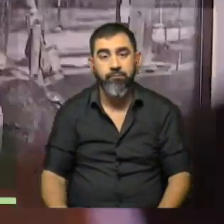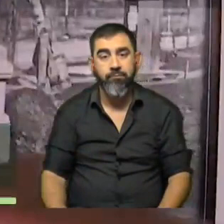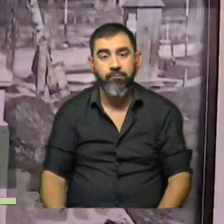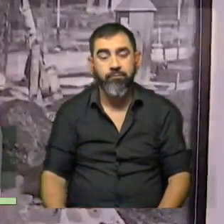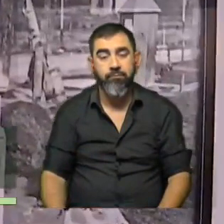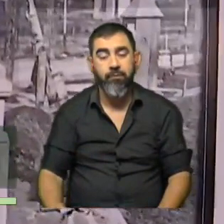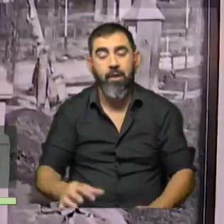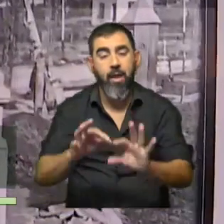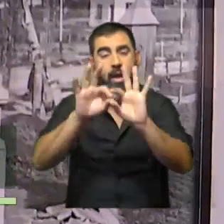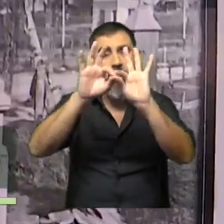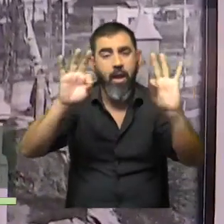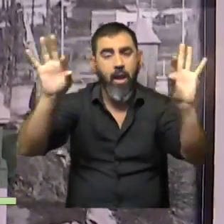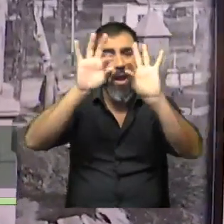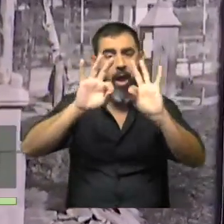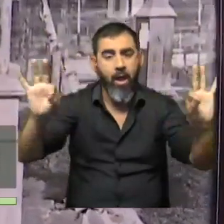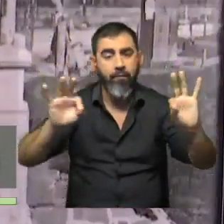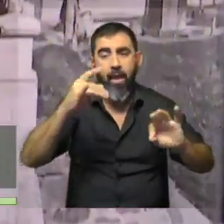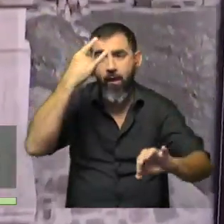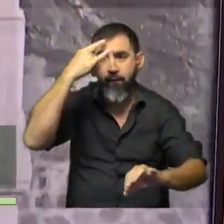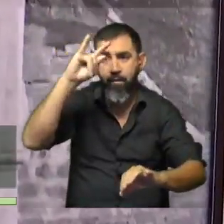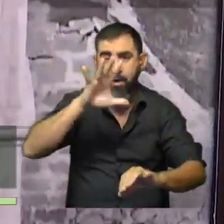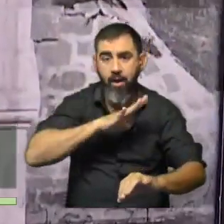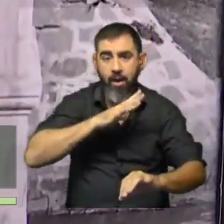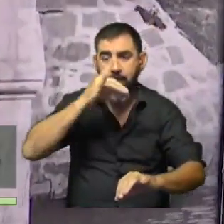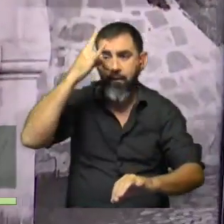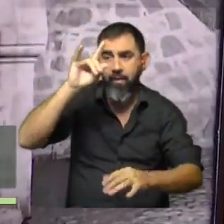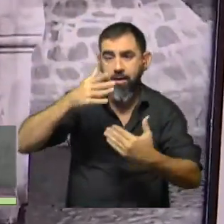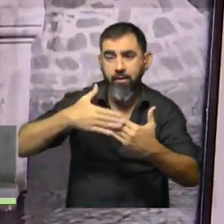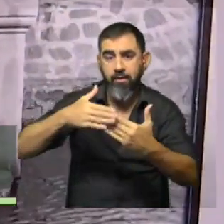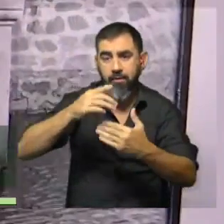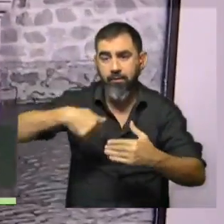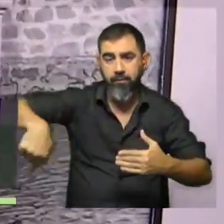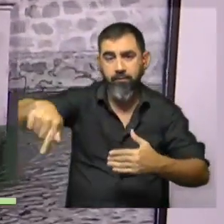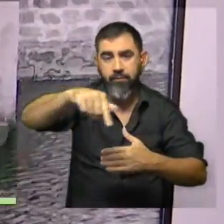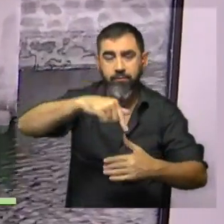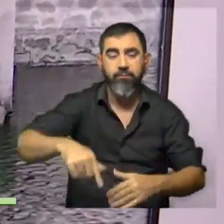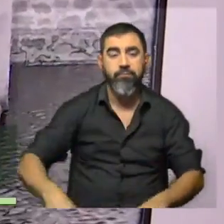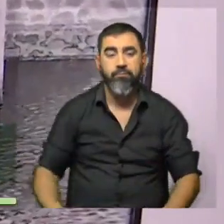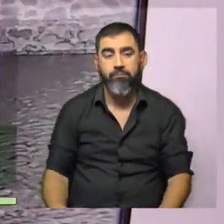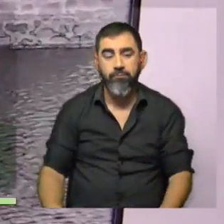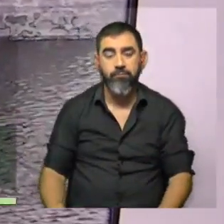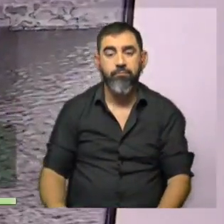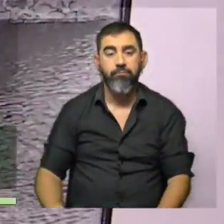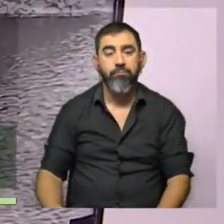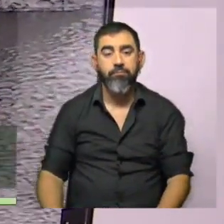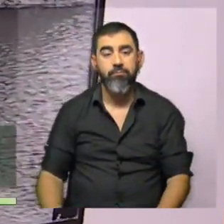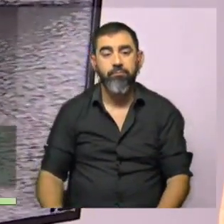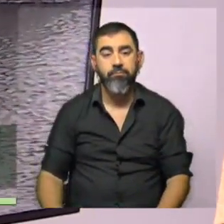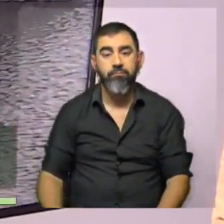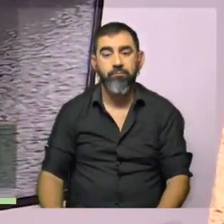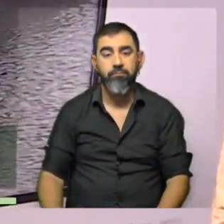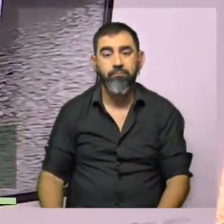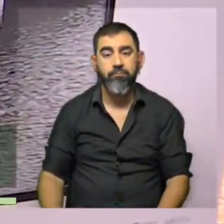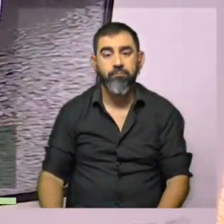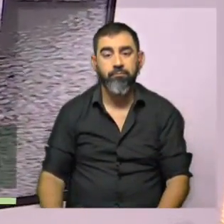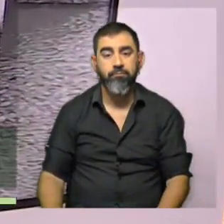cableado que hay y podemos ver vacas no por ejemplo alrededor a ambos lados de del puente allí en en esta foto y por supuesto uno de